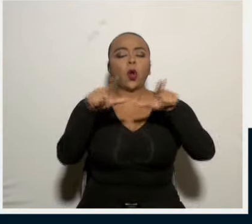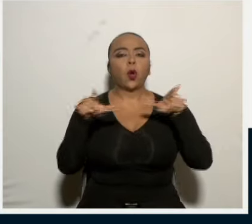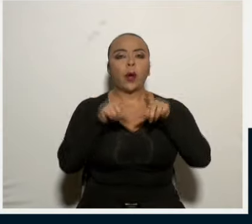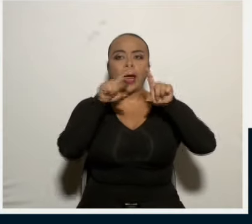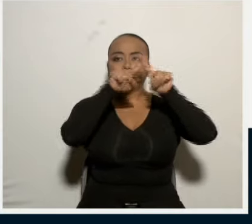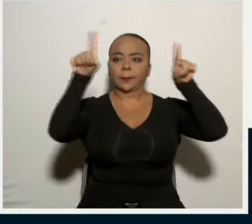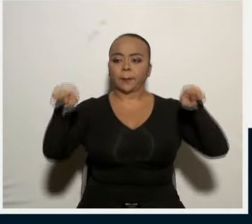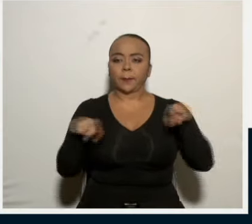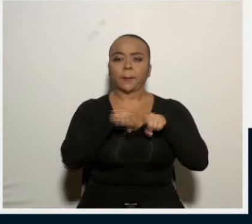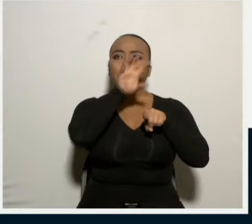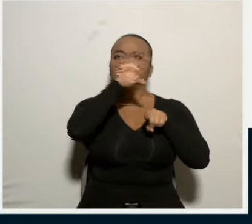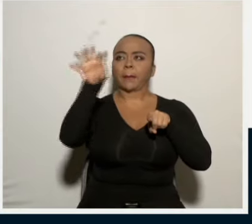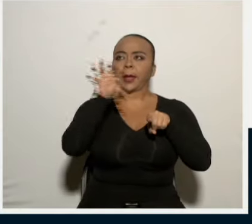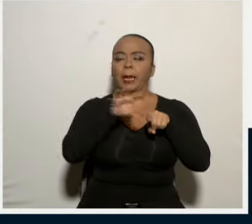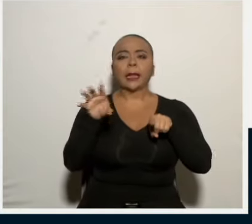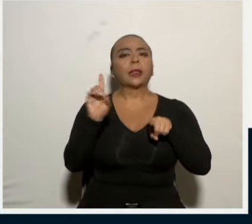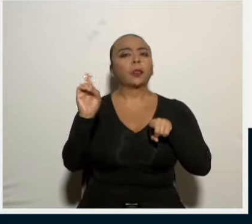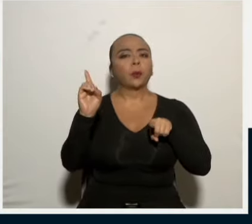la papeleta.